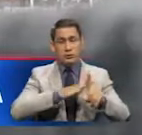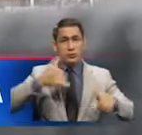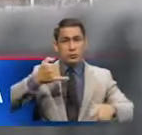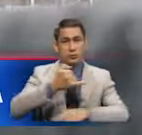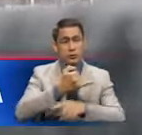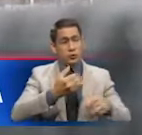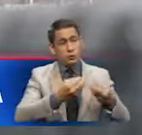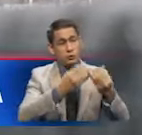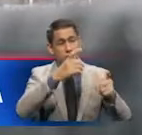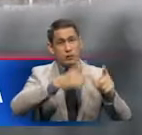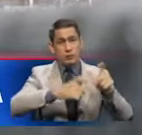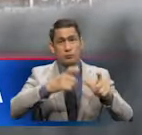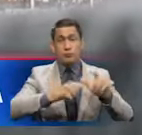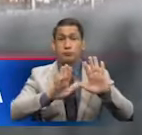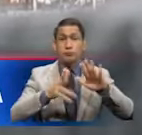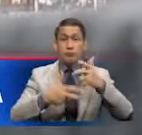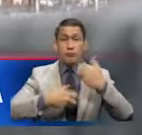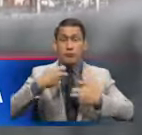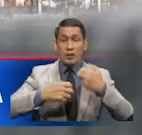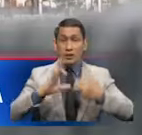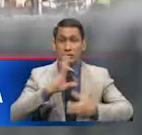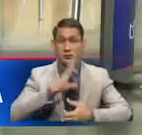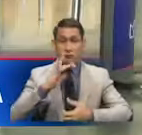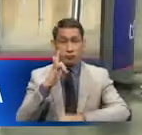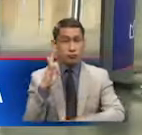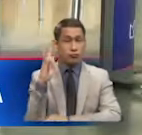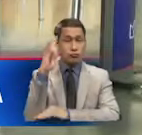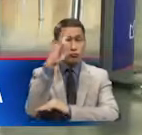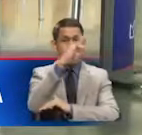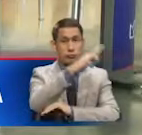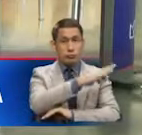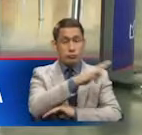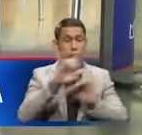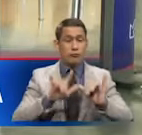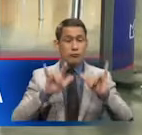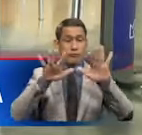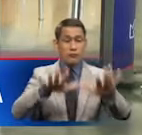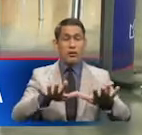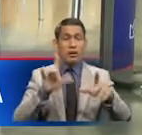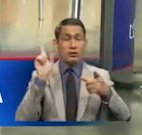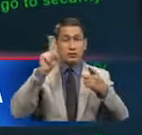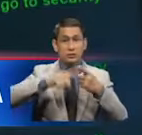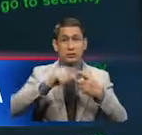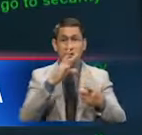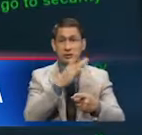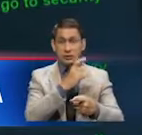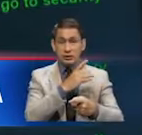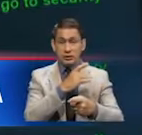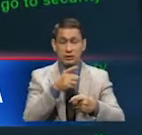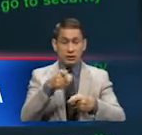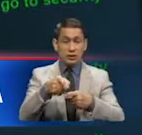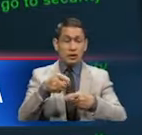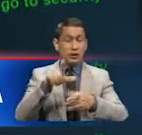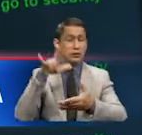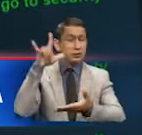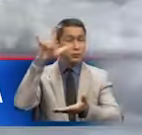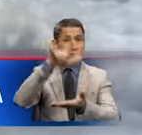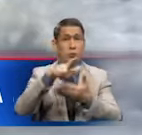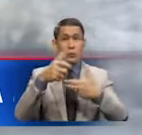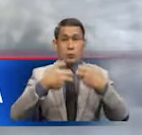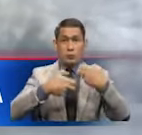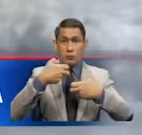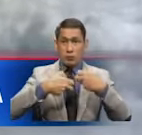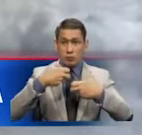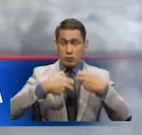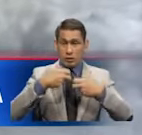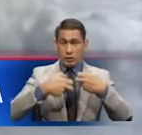Autoridades investigan un fallo técnico en el vuelo de LATAM entre Australia y Chile. Investigadores neozelandeses recuperaron este martes